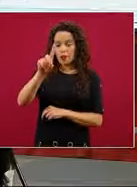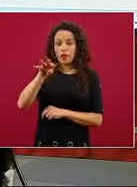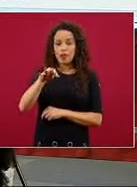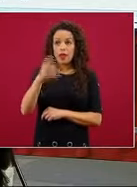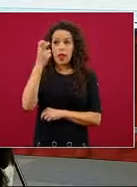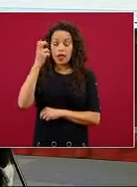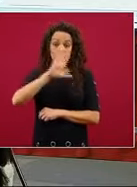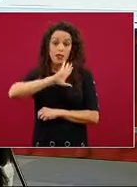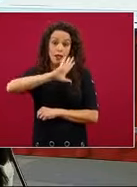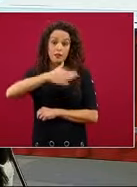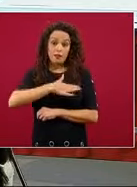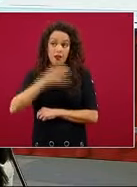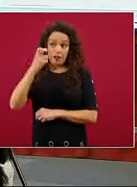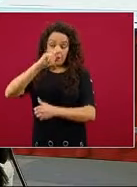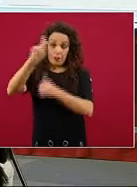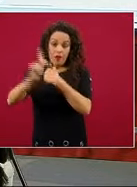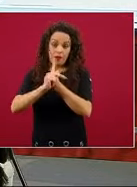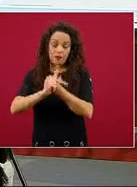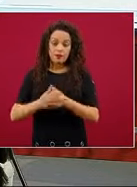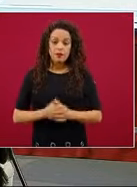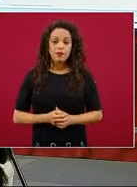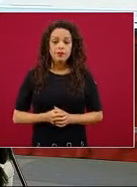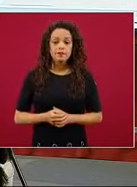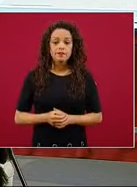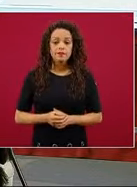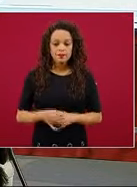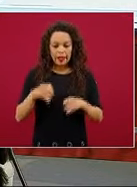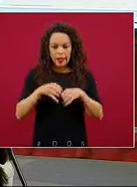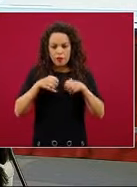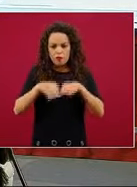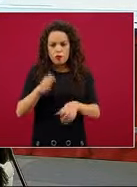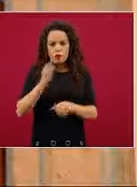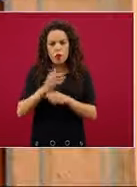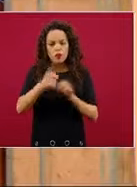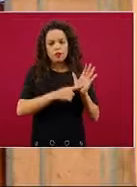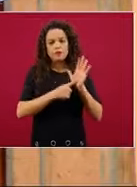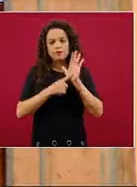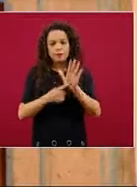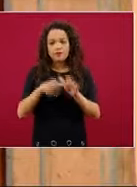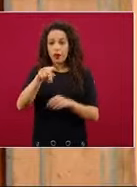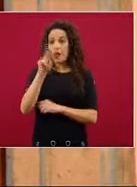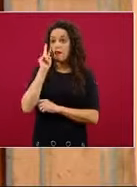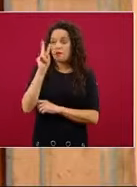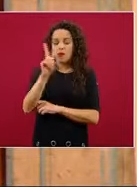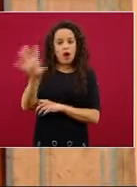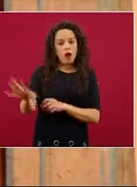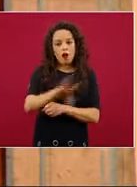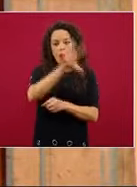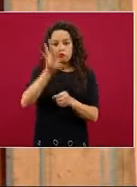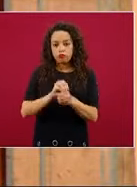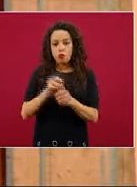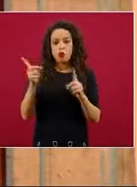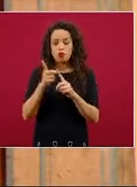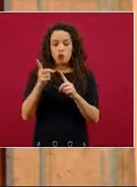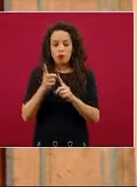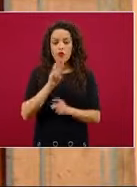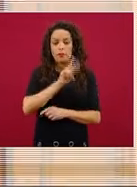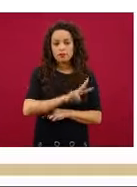en España. Esta información que acabo de presentar se puede ver completa en el sitio